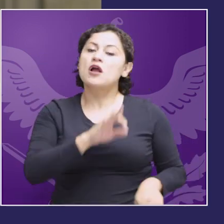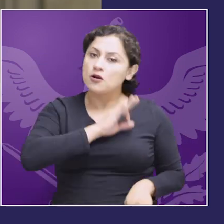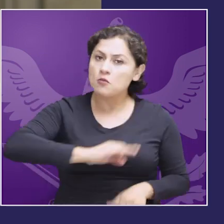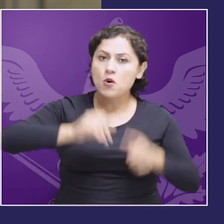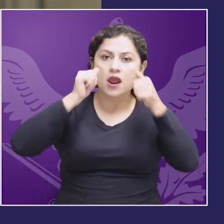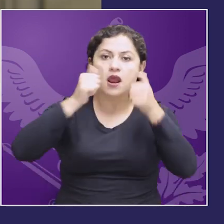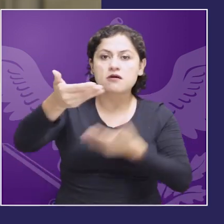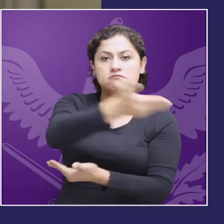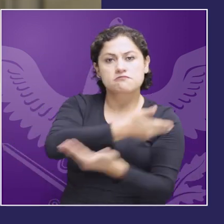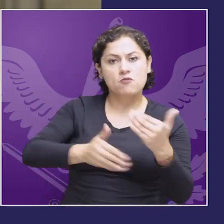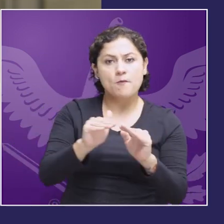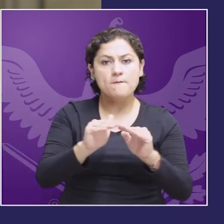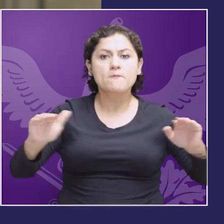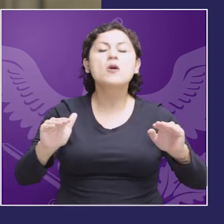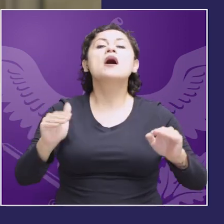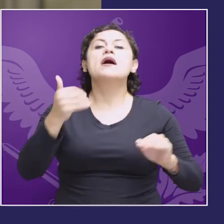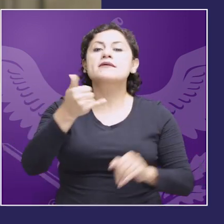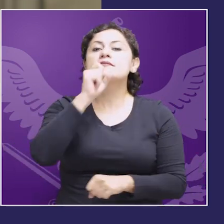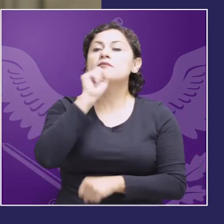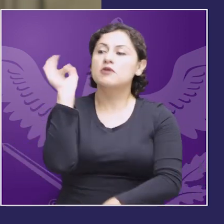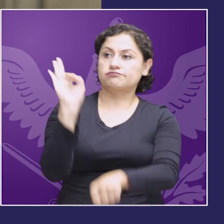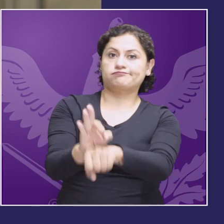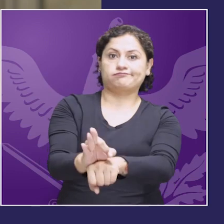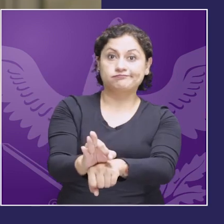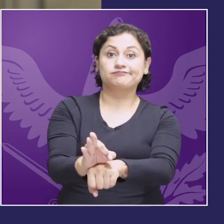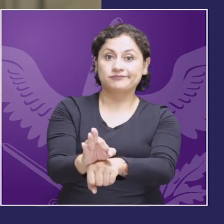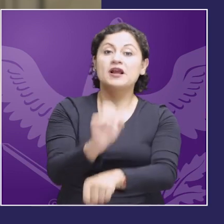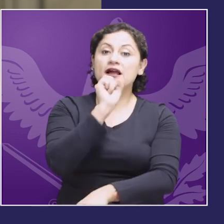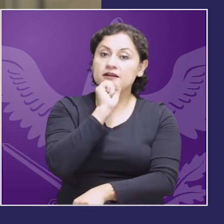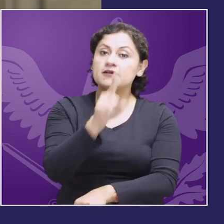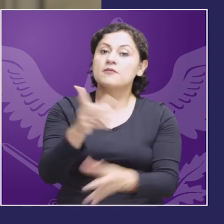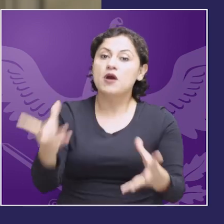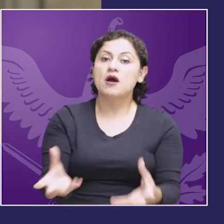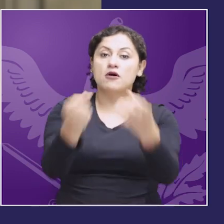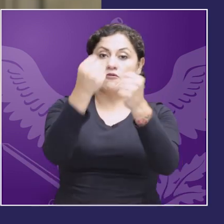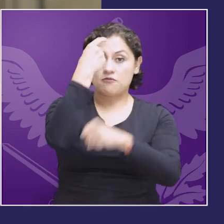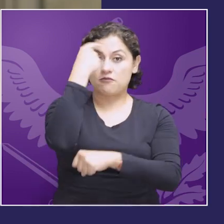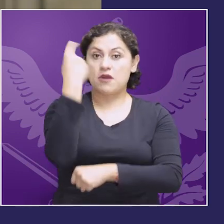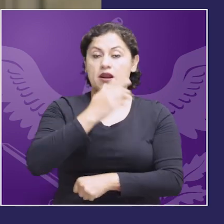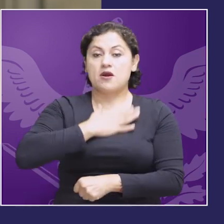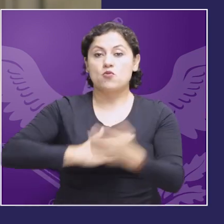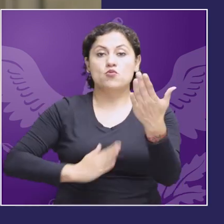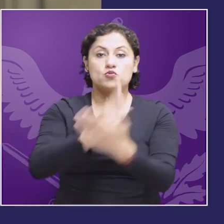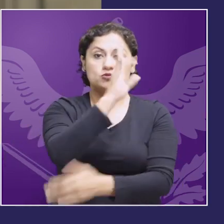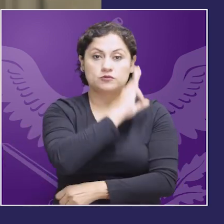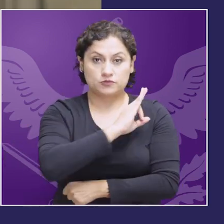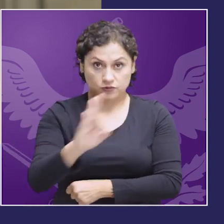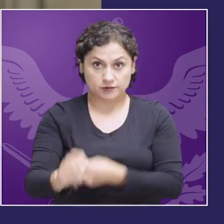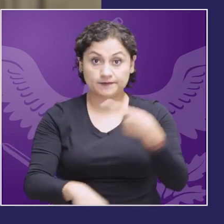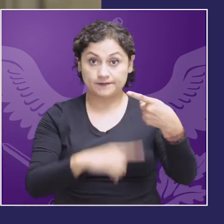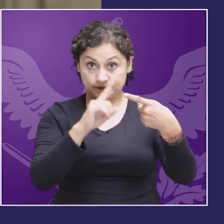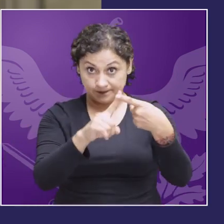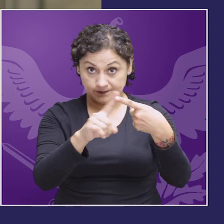trato adecuado, medidas de protección y, en definitiva, ejercer la debida diligencia para garantizar un efectivo acceso a la justicia.